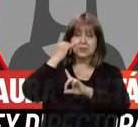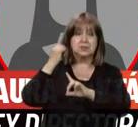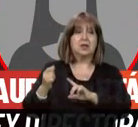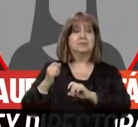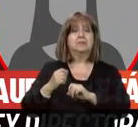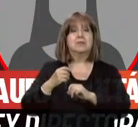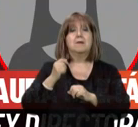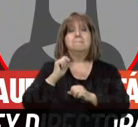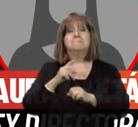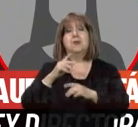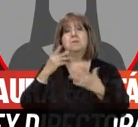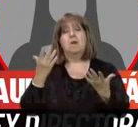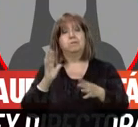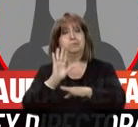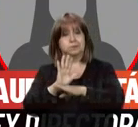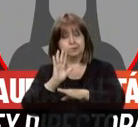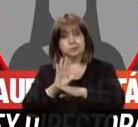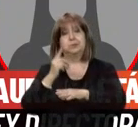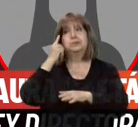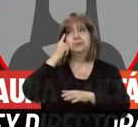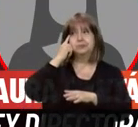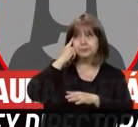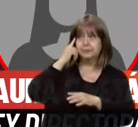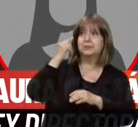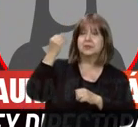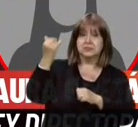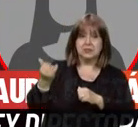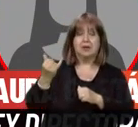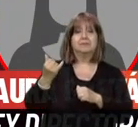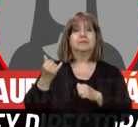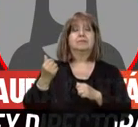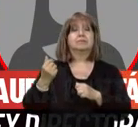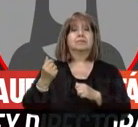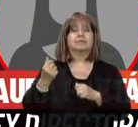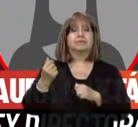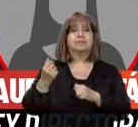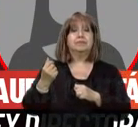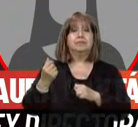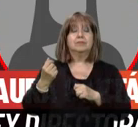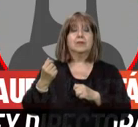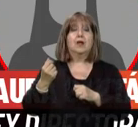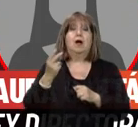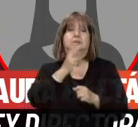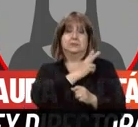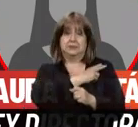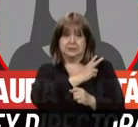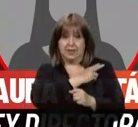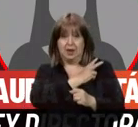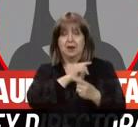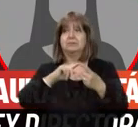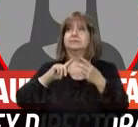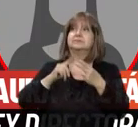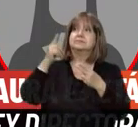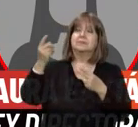hablando de Kumiko Kosaka. Siempre la conocimos más como Kosaka Kumiko. Sí. A la ex representante legal del Instituto Próbolo, que es Graciela Pascual. Y aparece